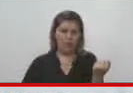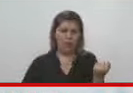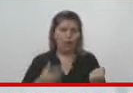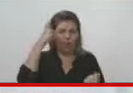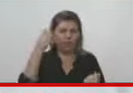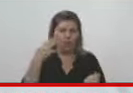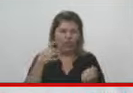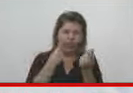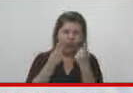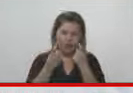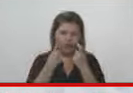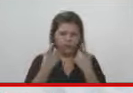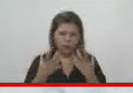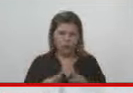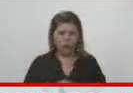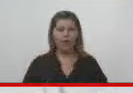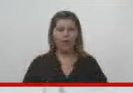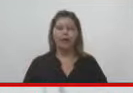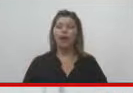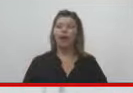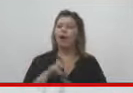permito, si me permite, señora Presidenta,